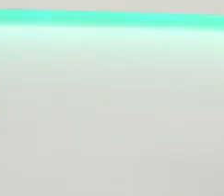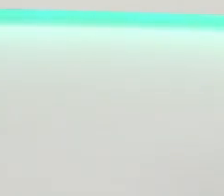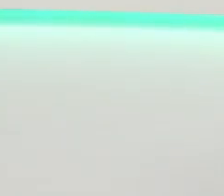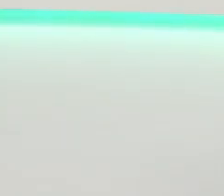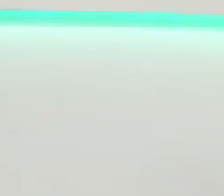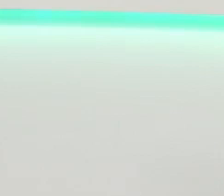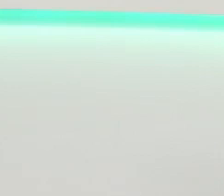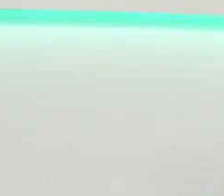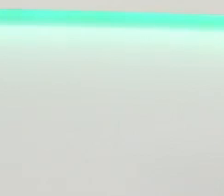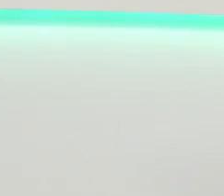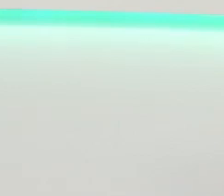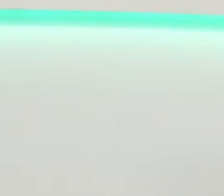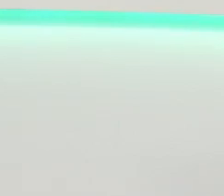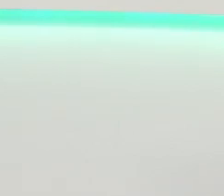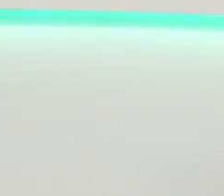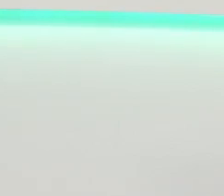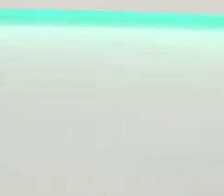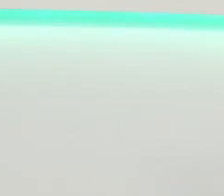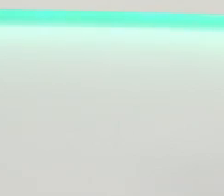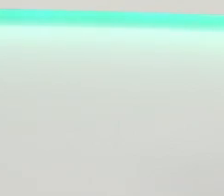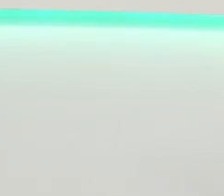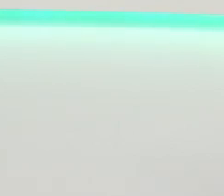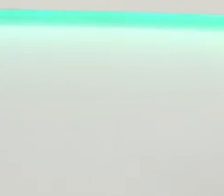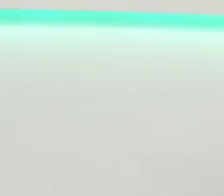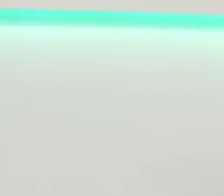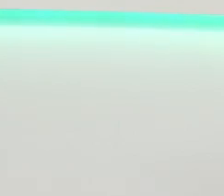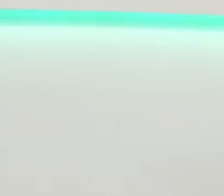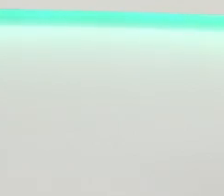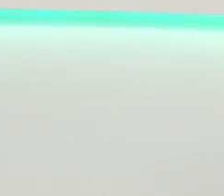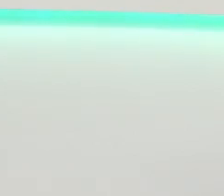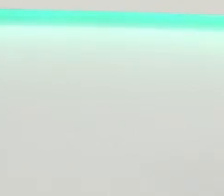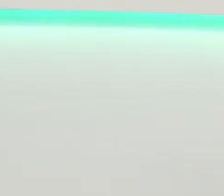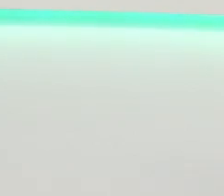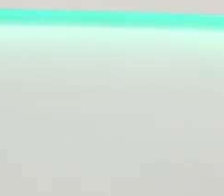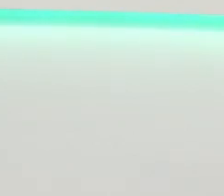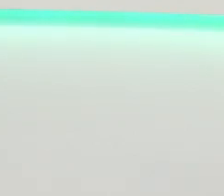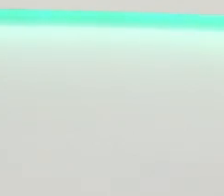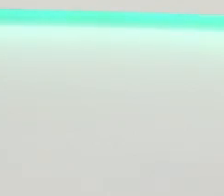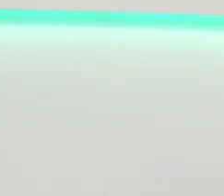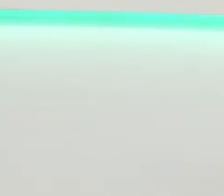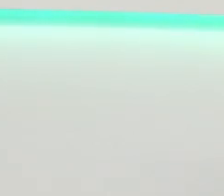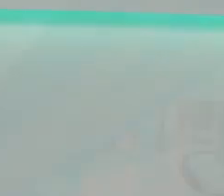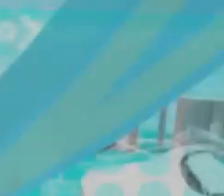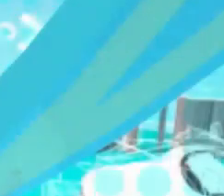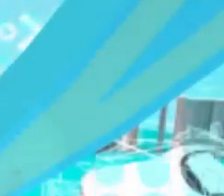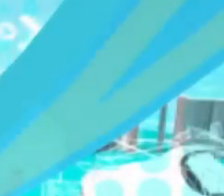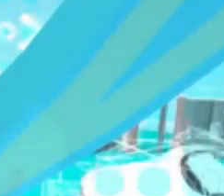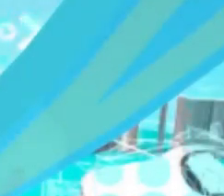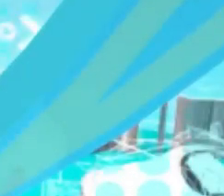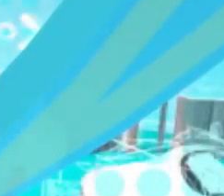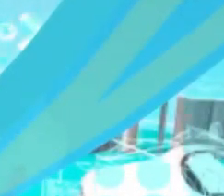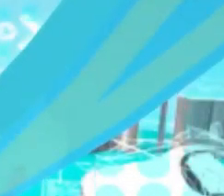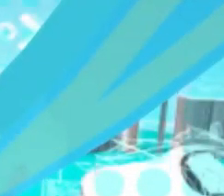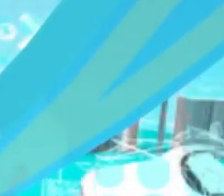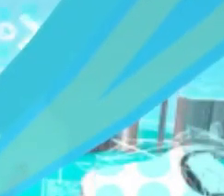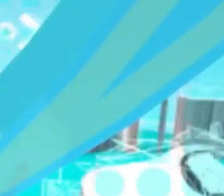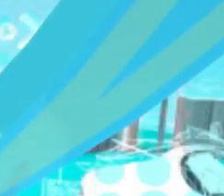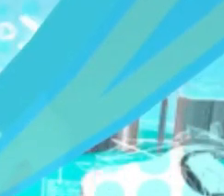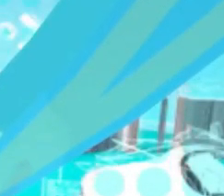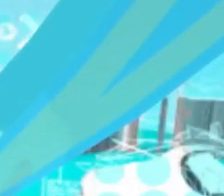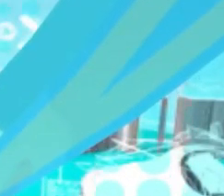Y si usted tiene que hacer transacciones en dólares, le informamos el valor de referencia de la moneda